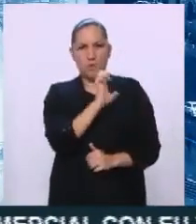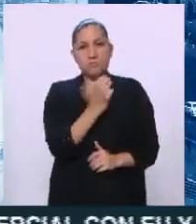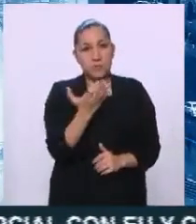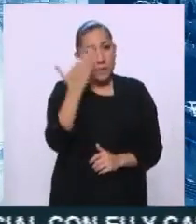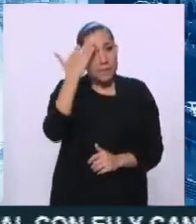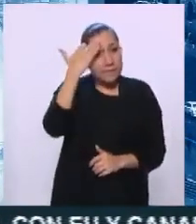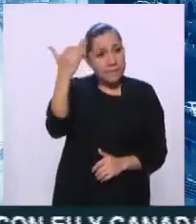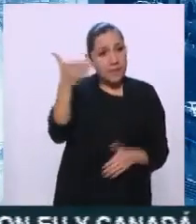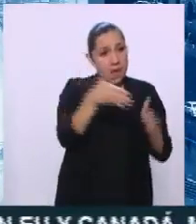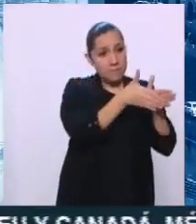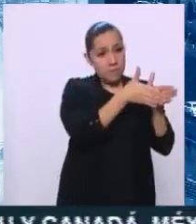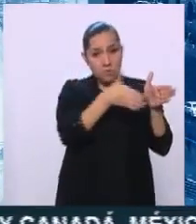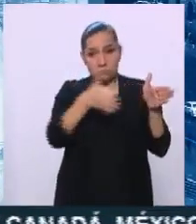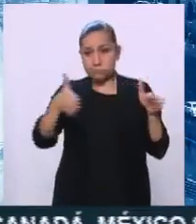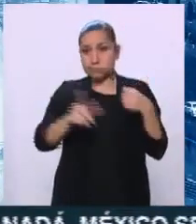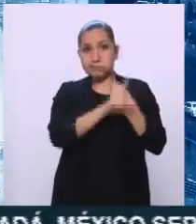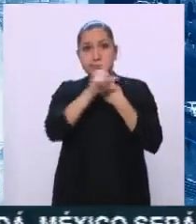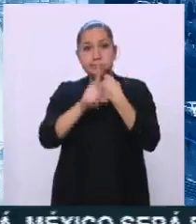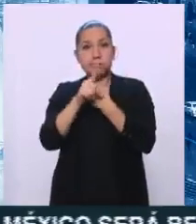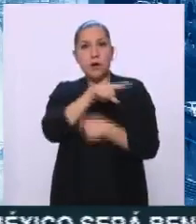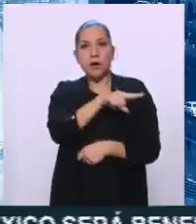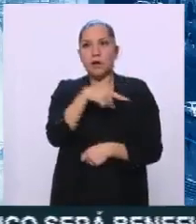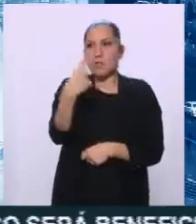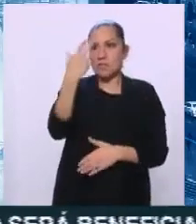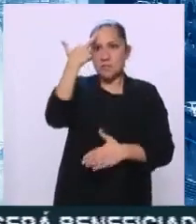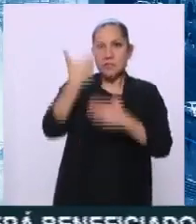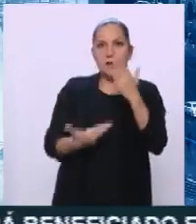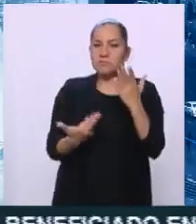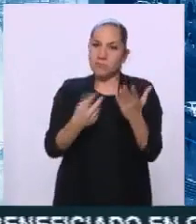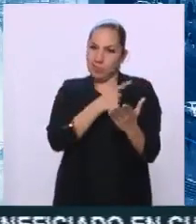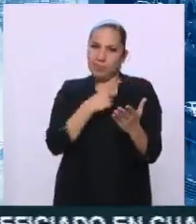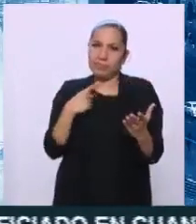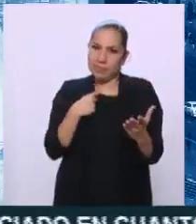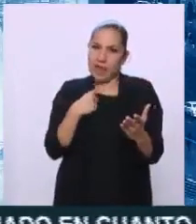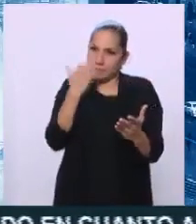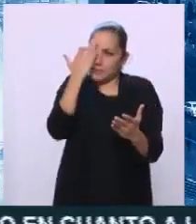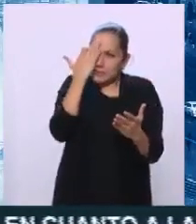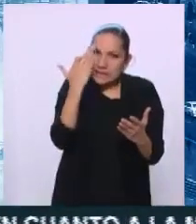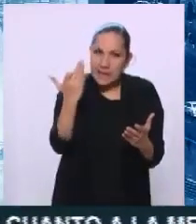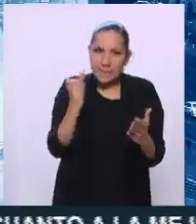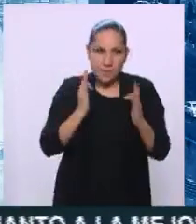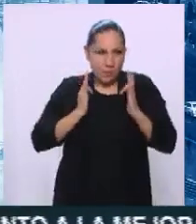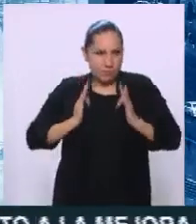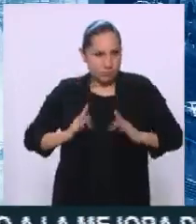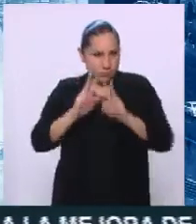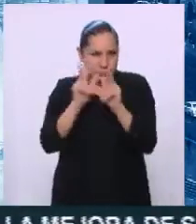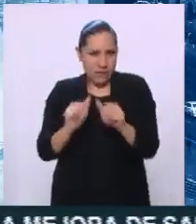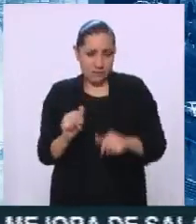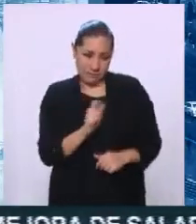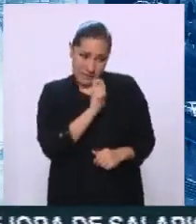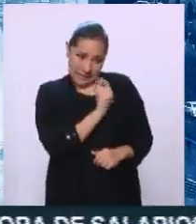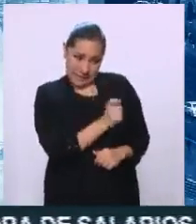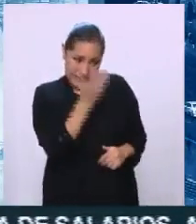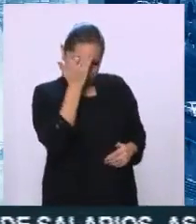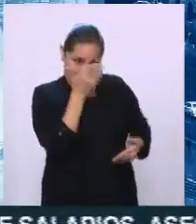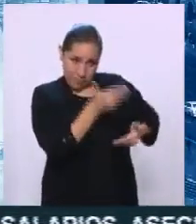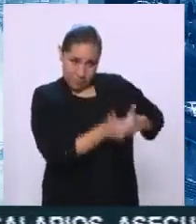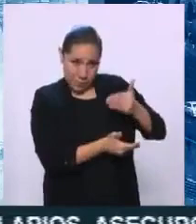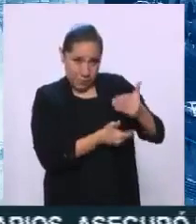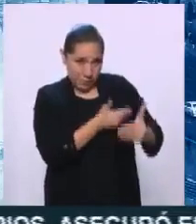país prevaleciera la vía pacífica. Luchamos muchos años, nos tomamos la ruta larga, la más costosa,